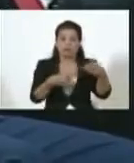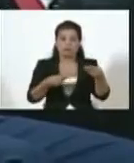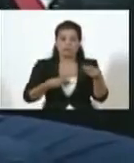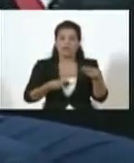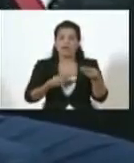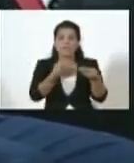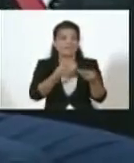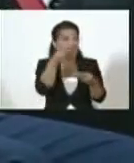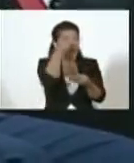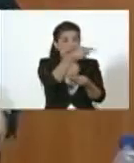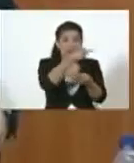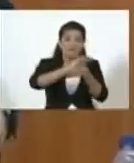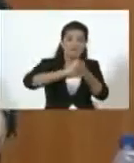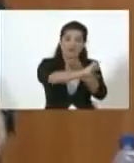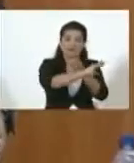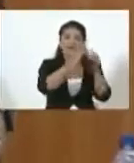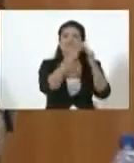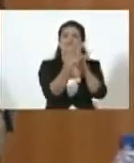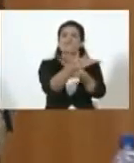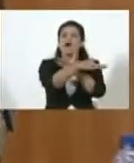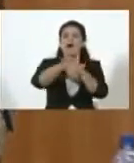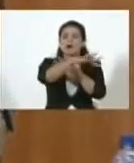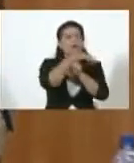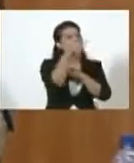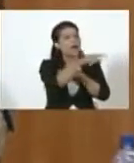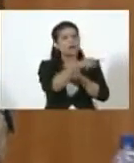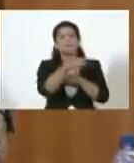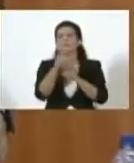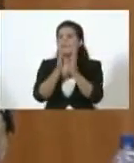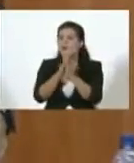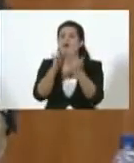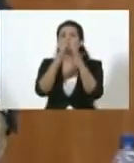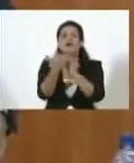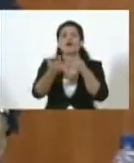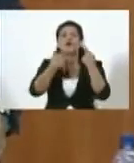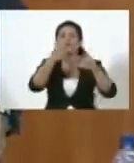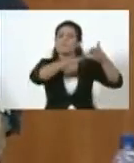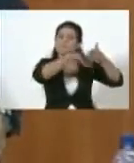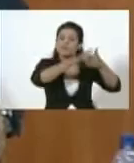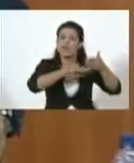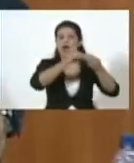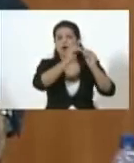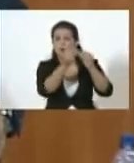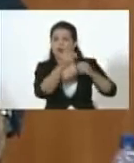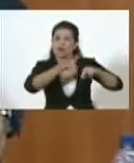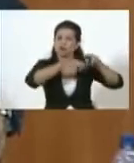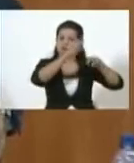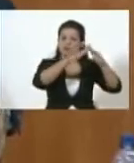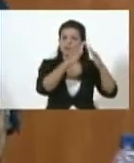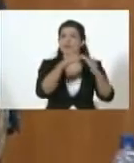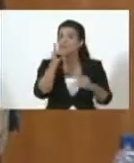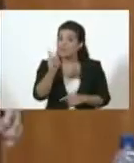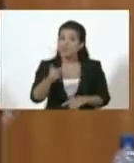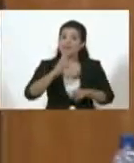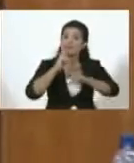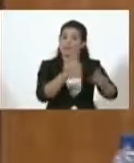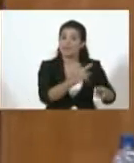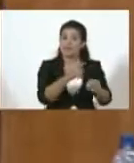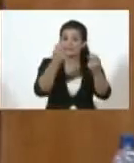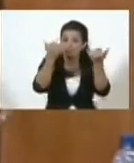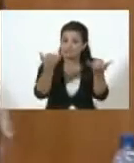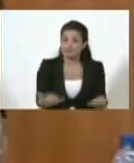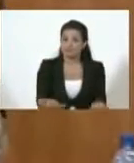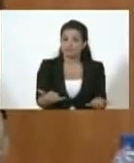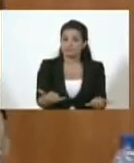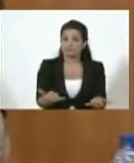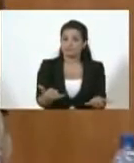Vista Fresca, mandáramos inmediatamente Barrio Nuevo, Barrio Tricolor. Debe llegar inmediatamente. Pero también